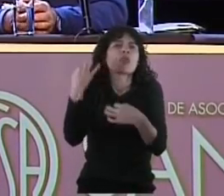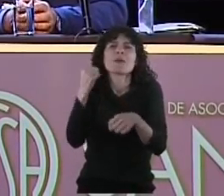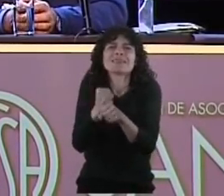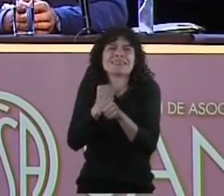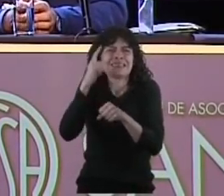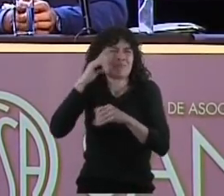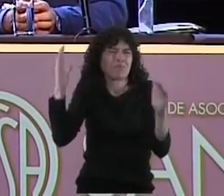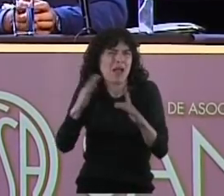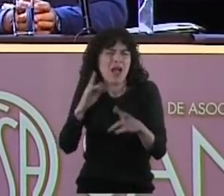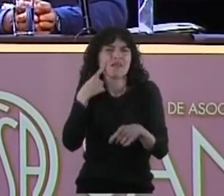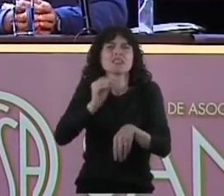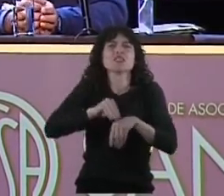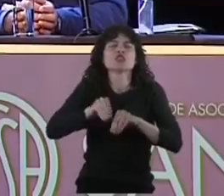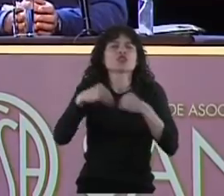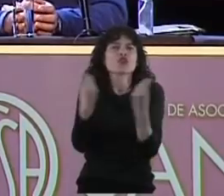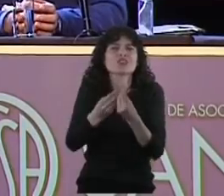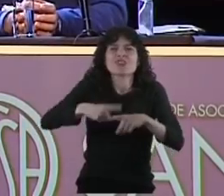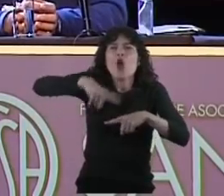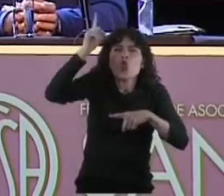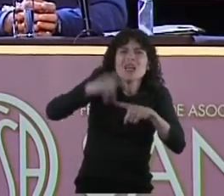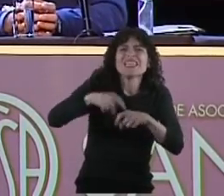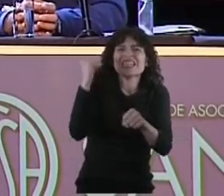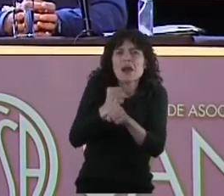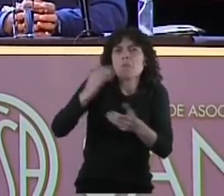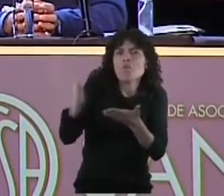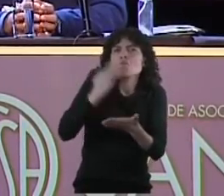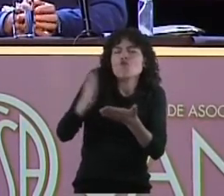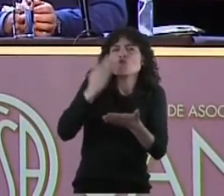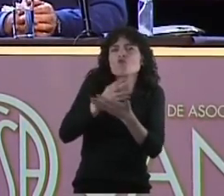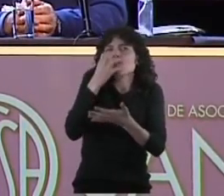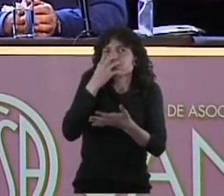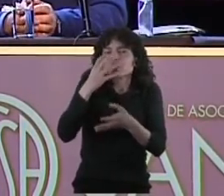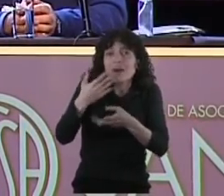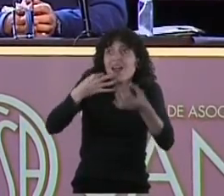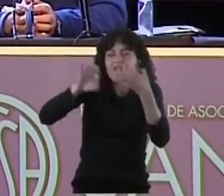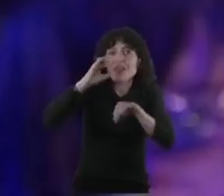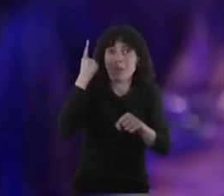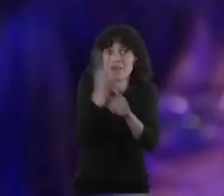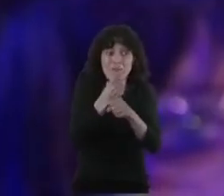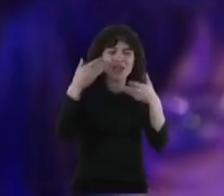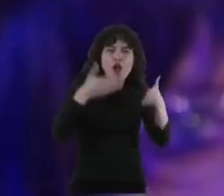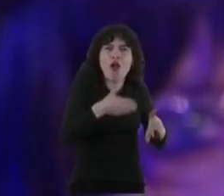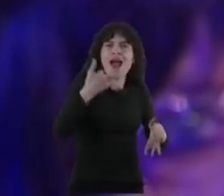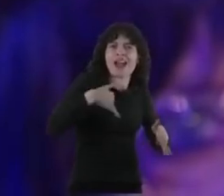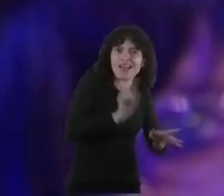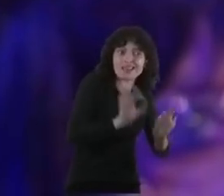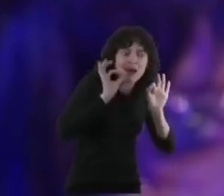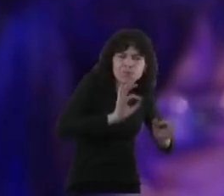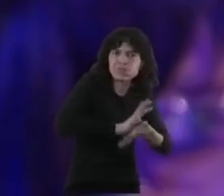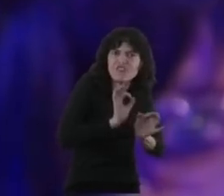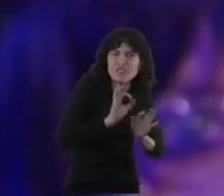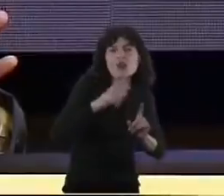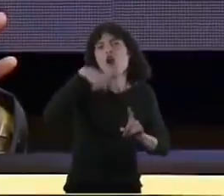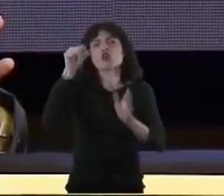para producir la cantidad de respiradores automáticos que la Argentina necesitaba y que a lo largo de la Argentina habían dejado de